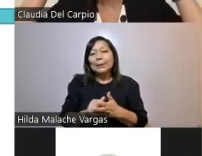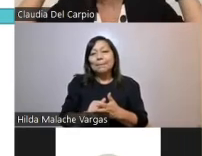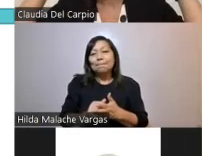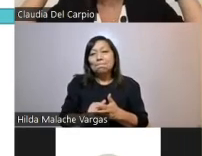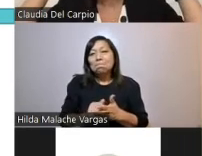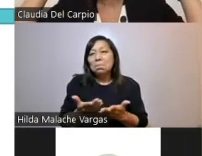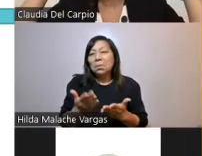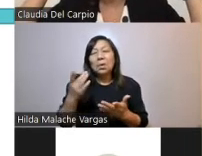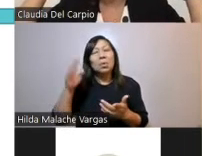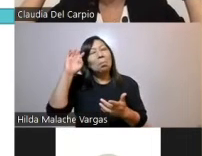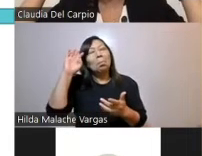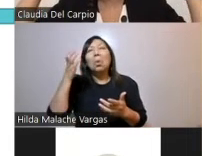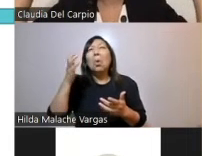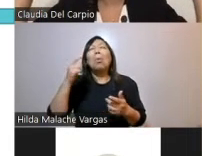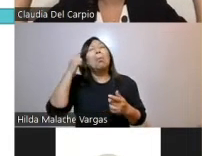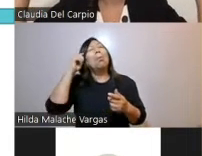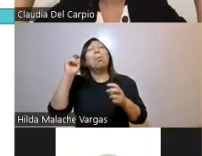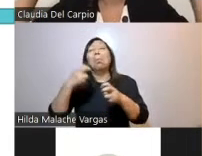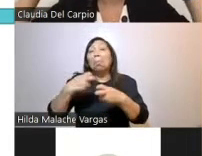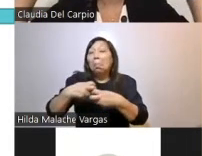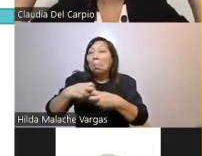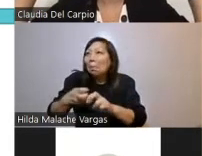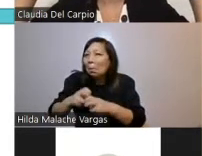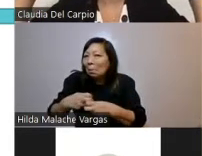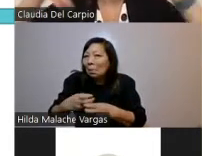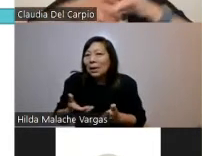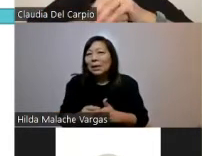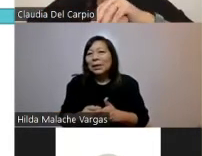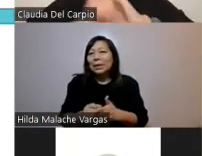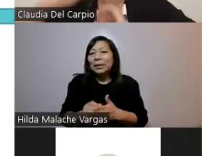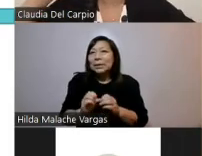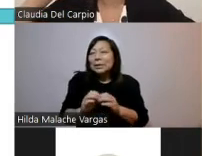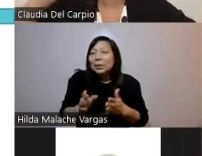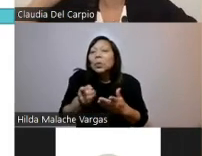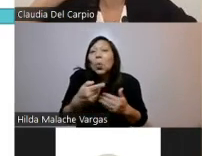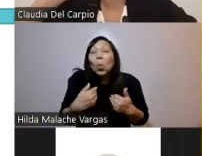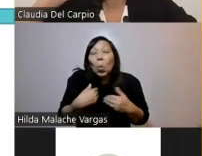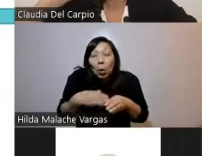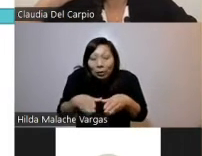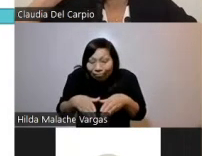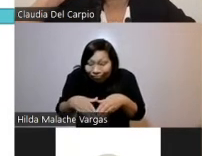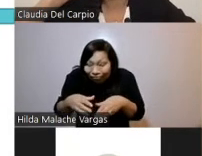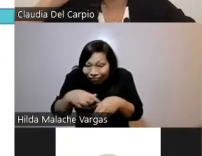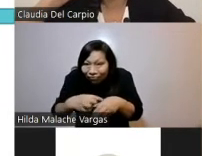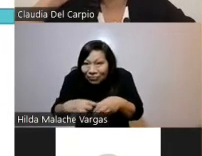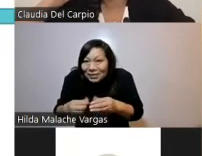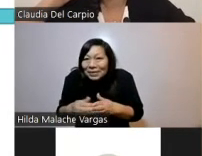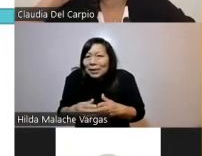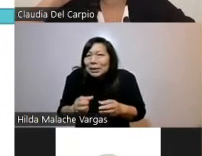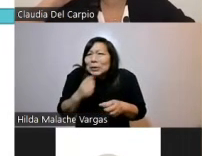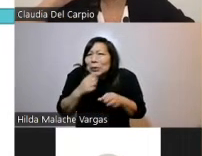está distraída en otras cosas, y eso va a hacer que tu cuerpo no responda y que por lo tanto tu vagina incluso no se tense,